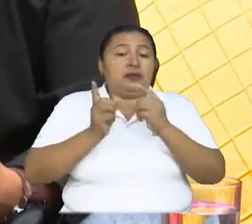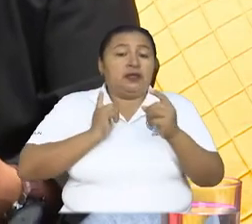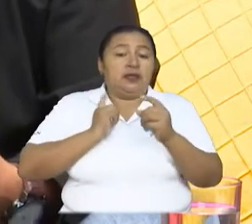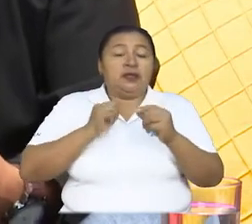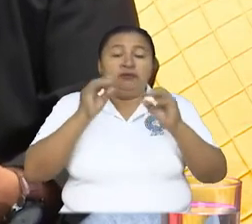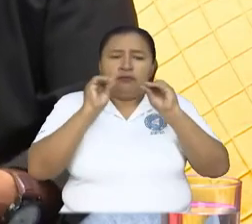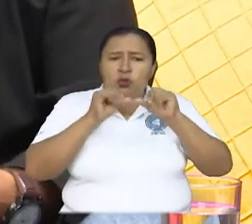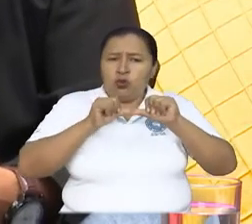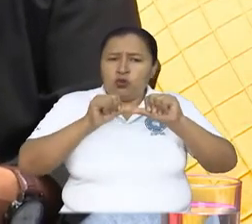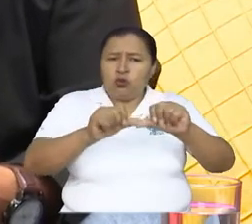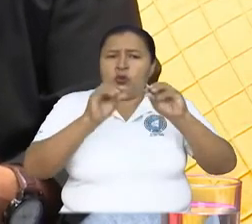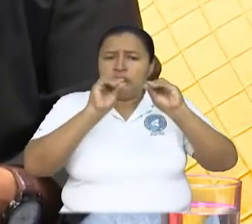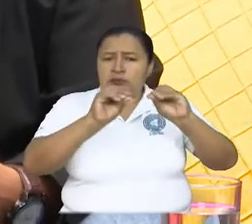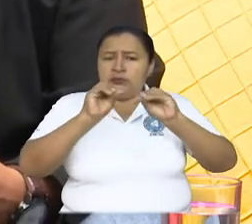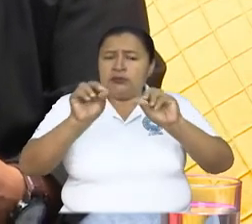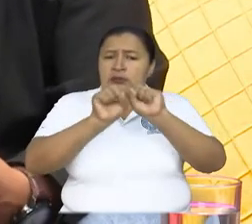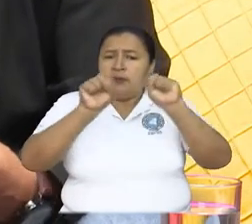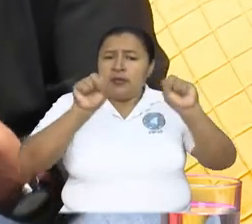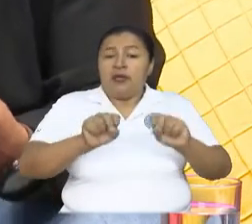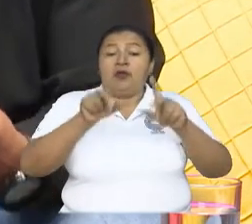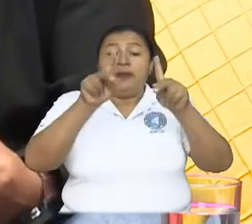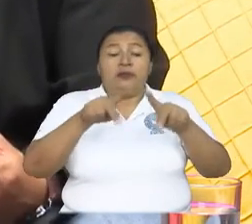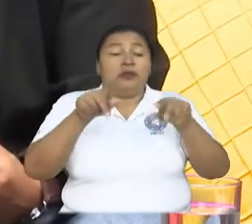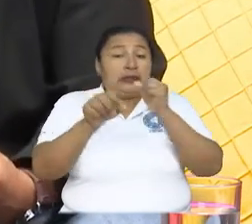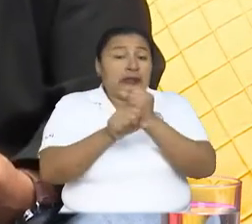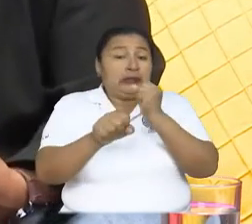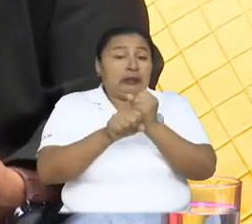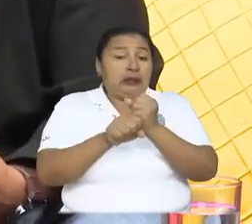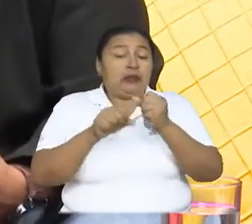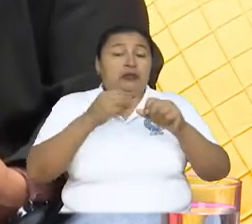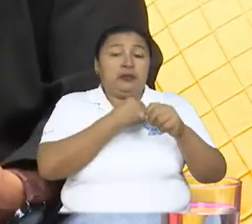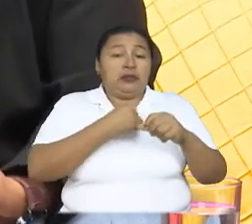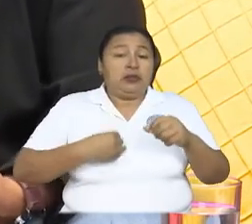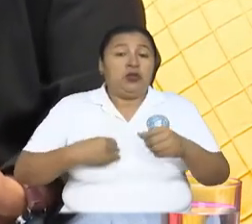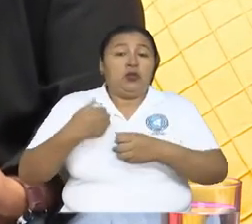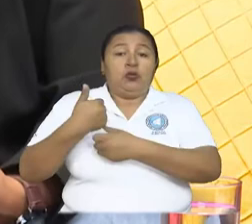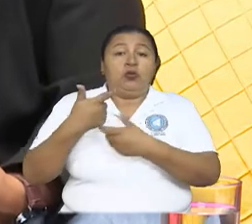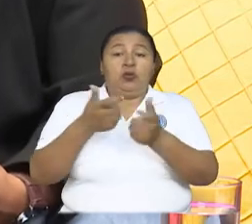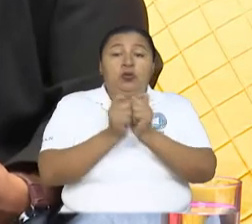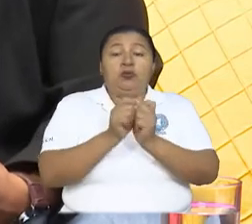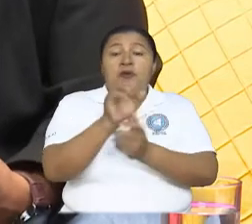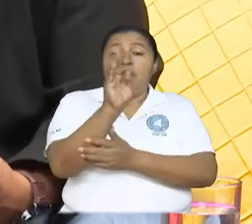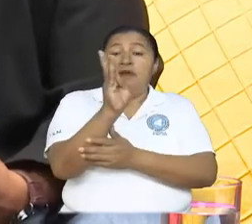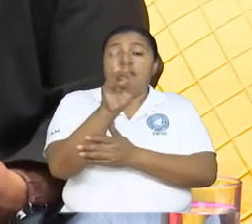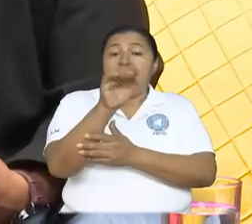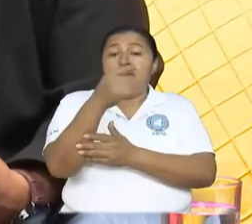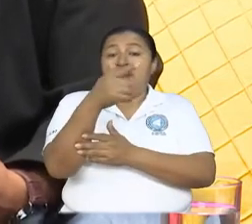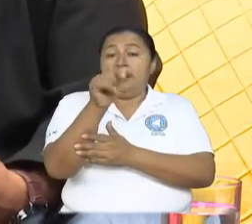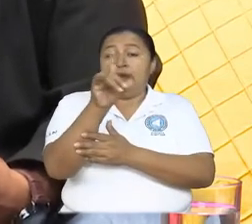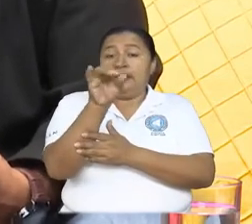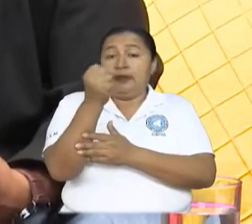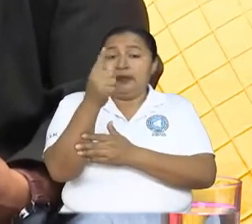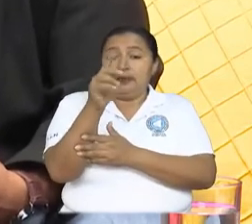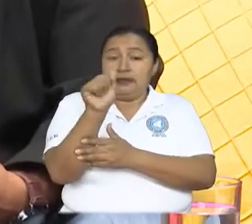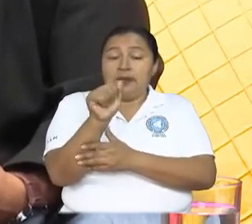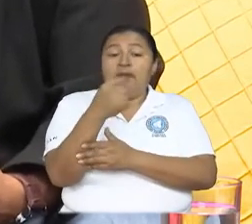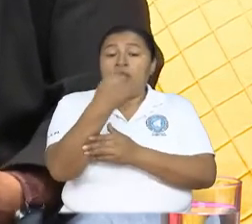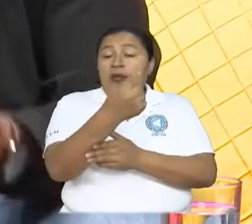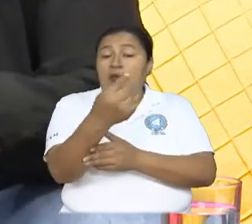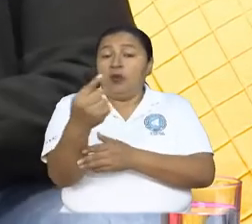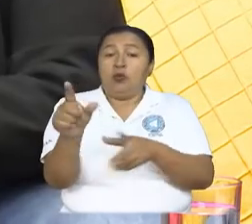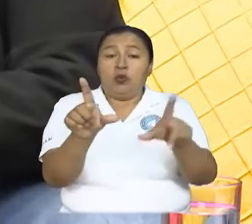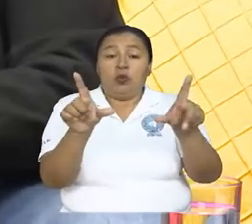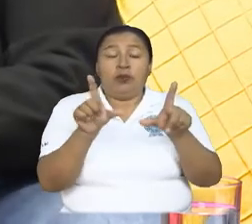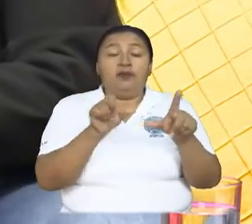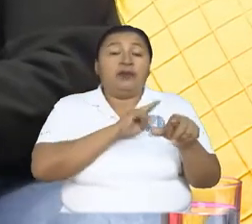capacitando brigadistas nos estamos planteando que al menos debemos tener un brigadista por barrio hay